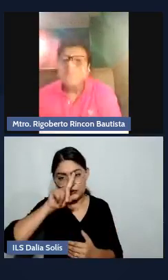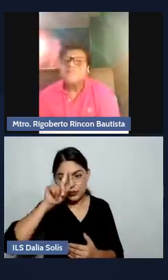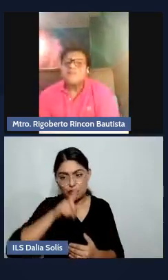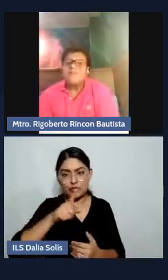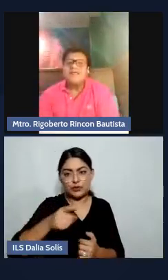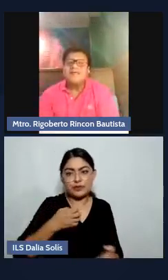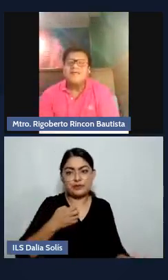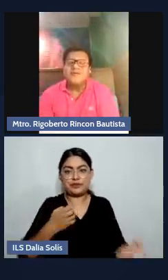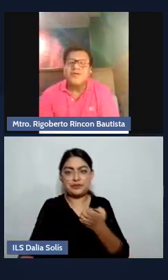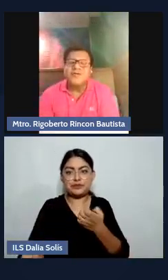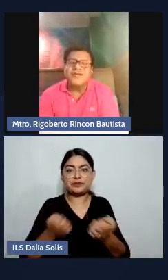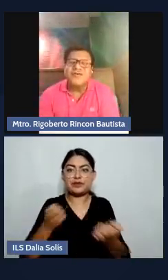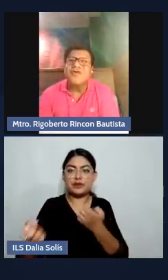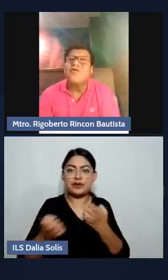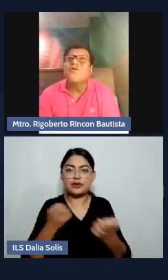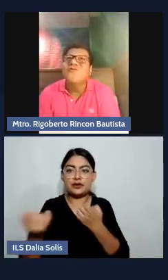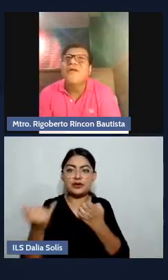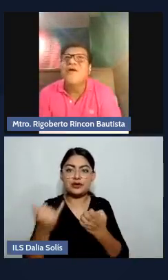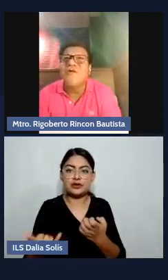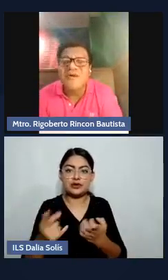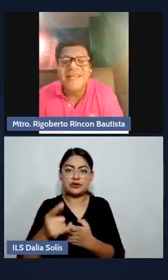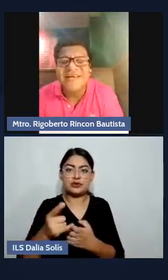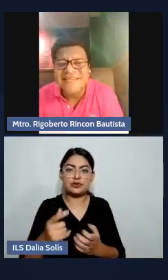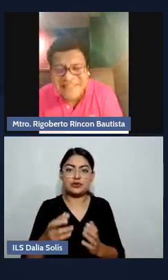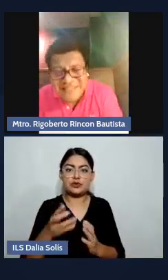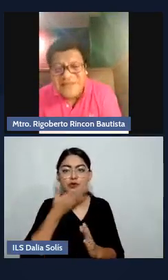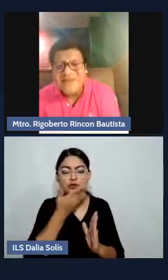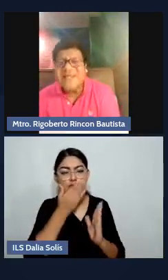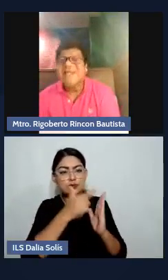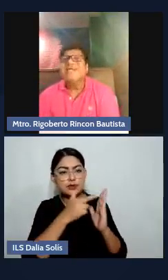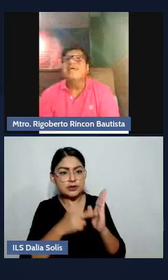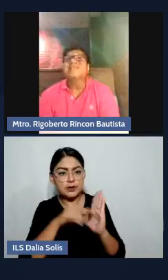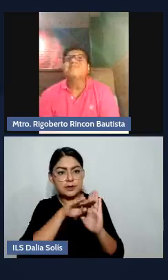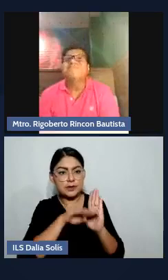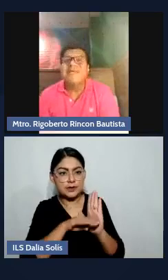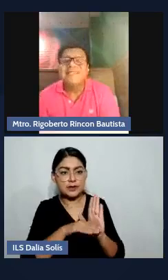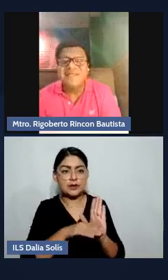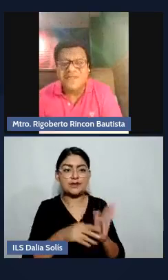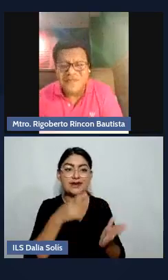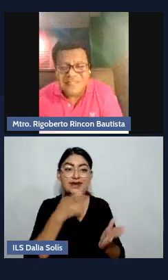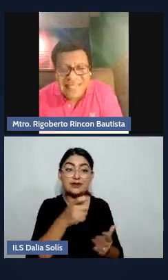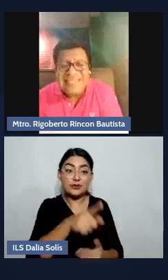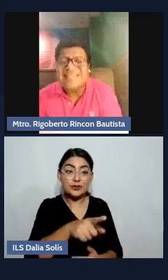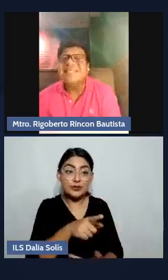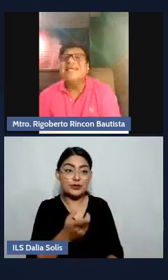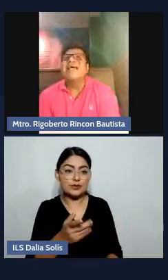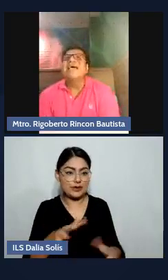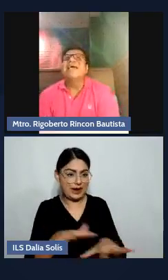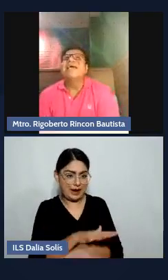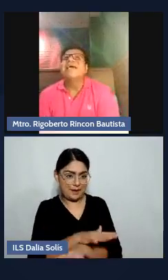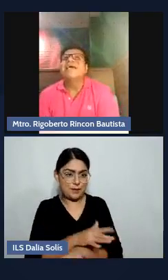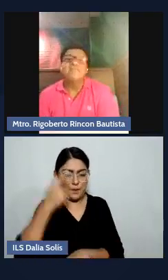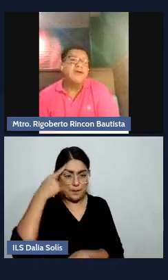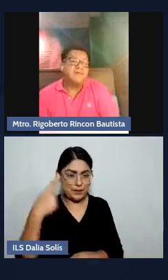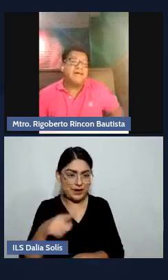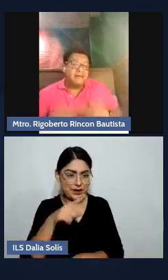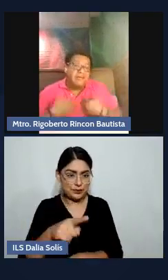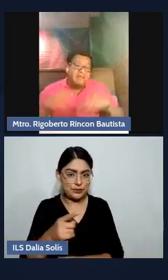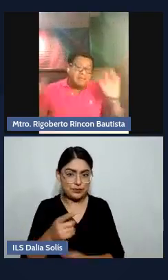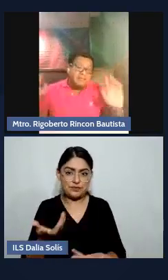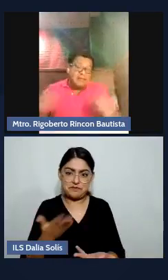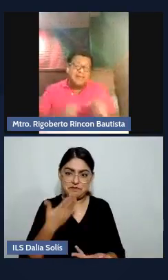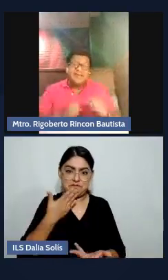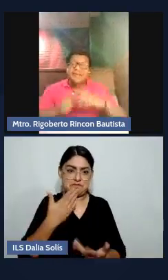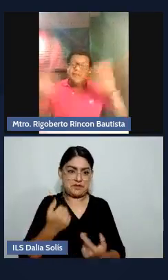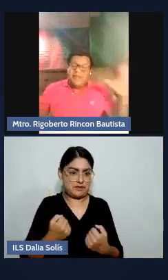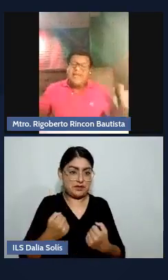se los juro auditorio, 1 hora de ejercicio es más que suficiente, bueno, para mí, en toda mi